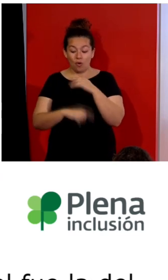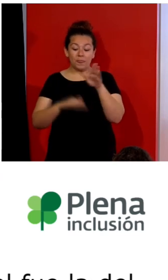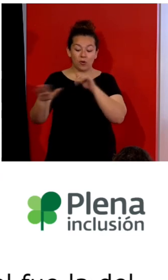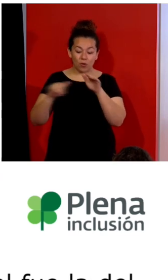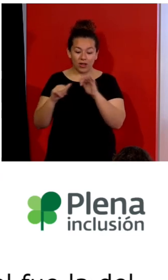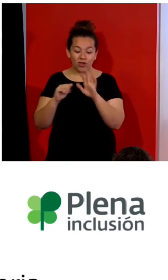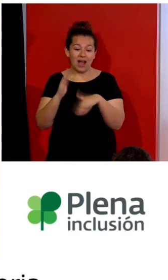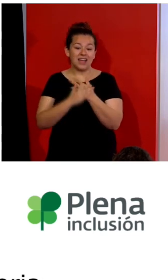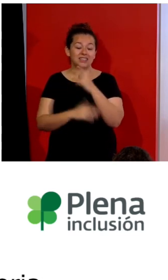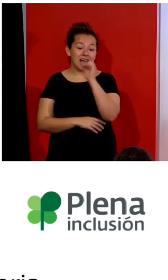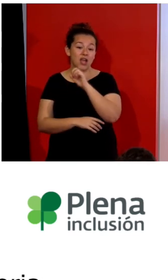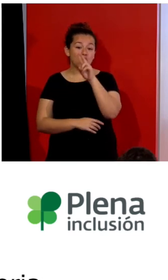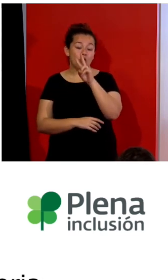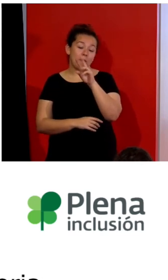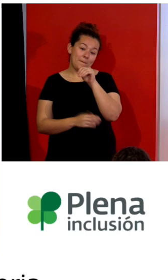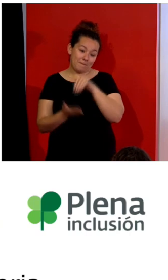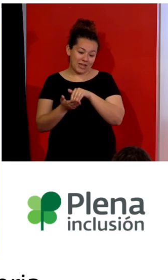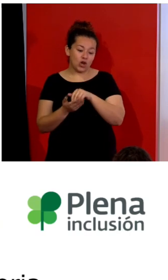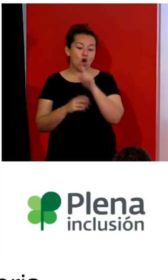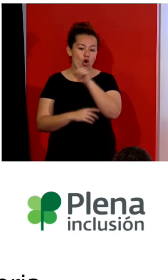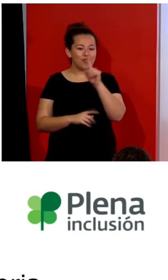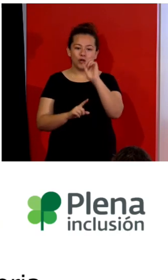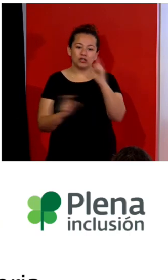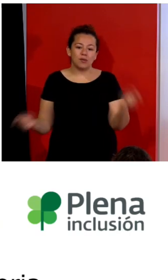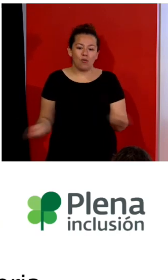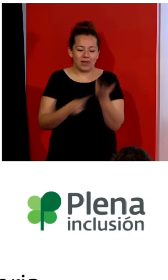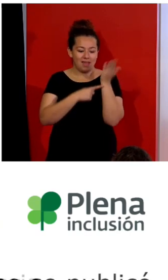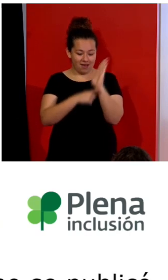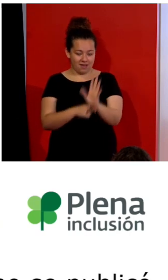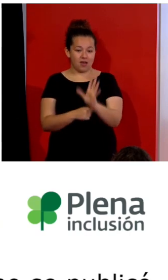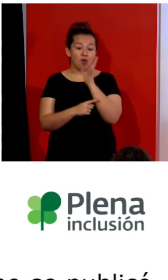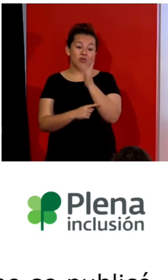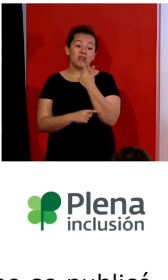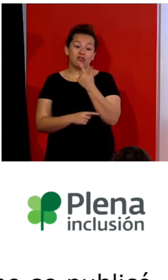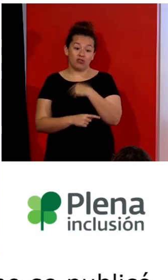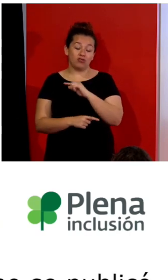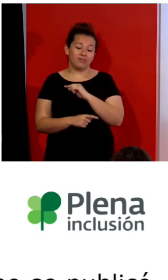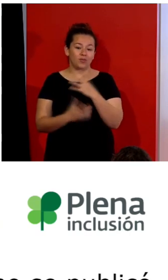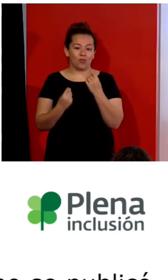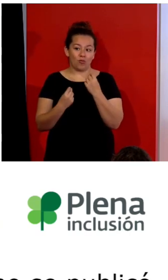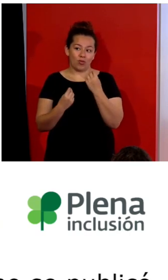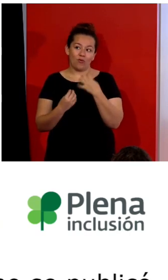publicó hasta el año 2011. Eso fue debido a que, bueno, en función pública teníamos muchísimas